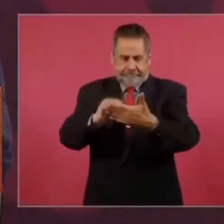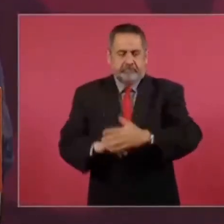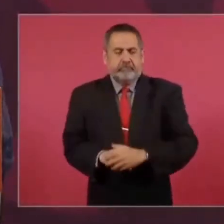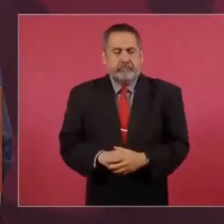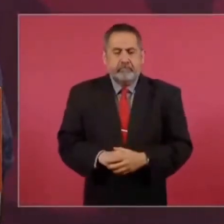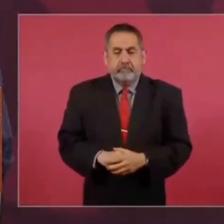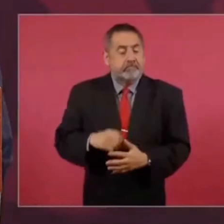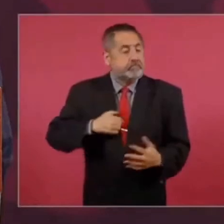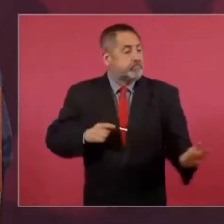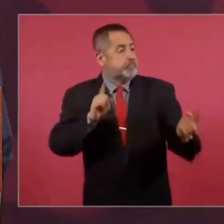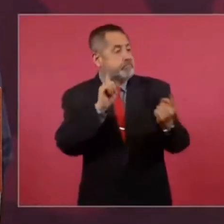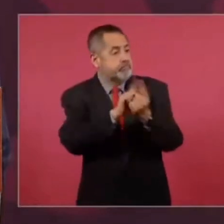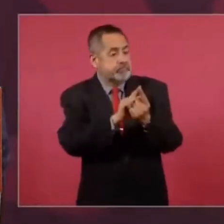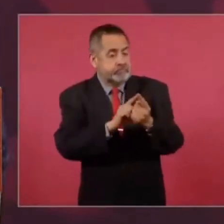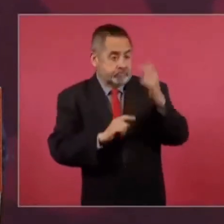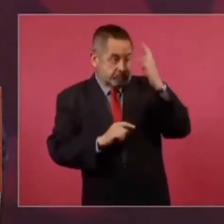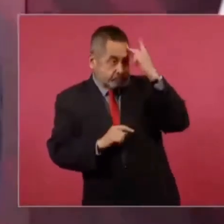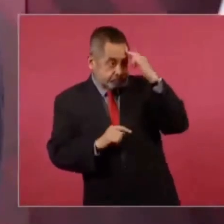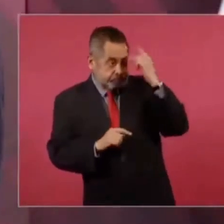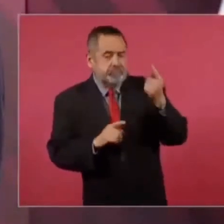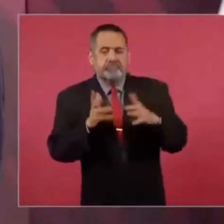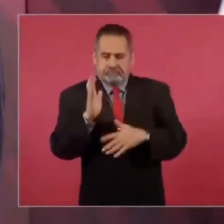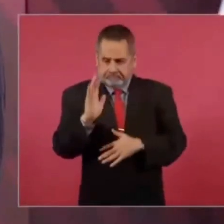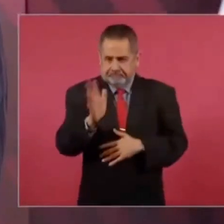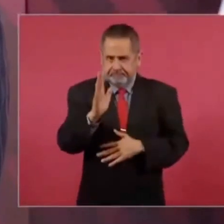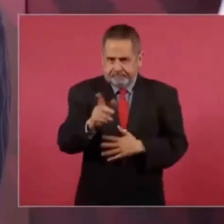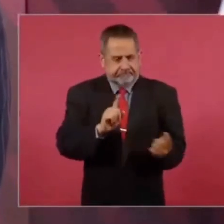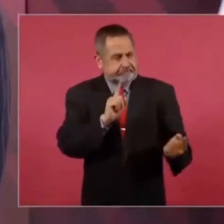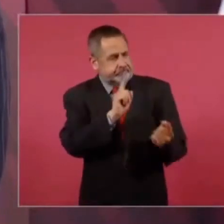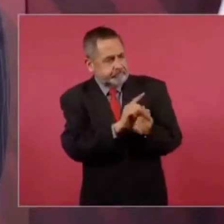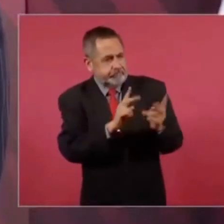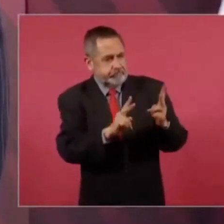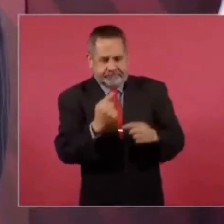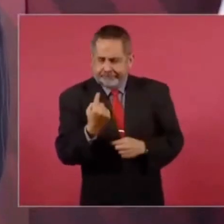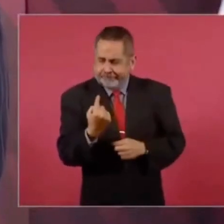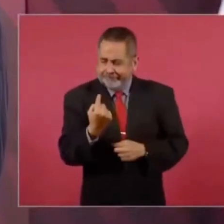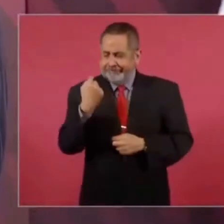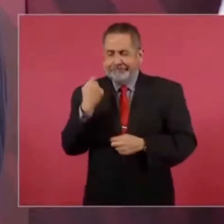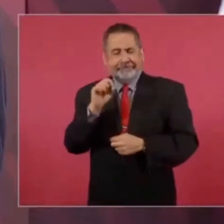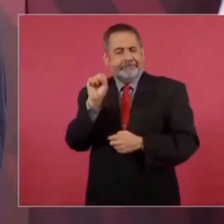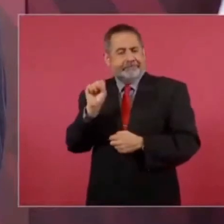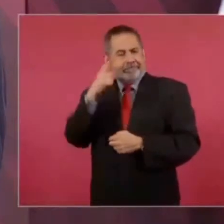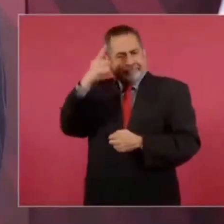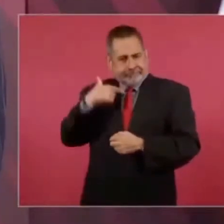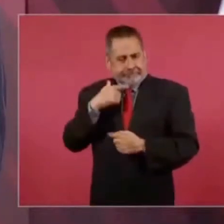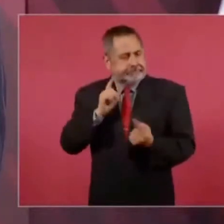general Díaz tuve una entrevista el sábado en la noche.